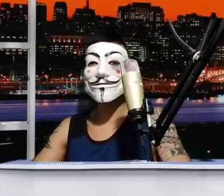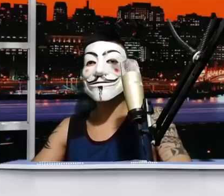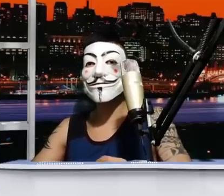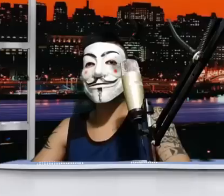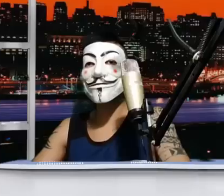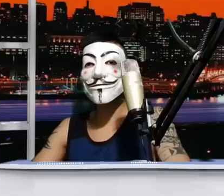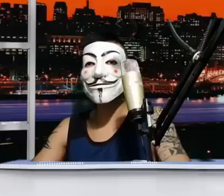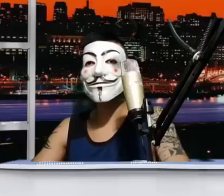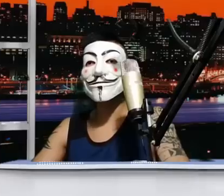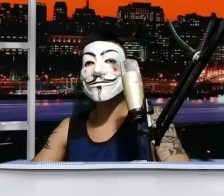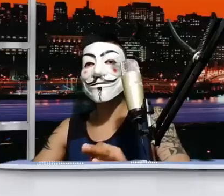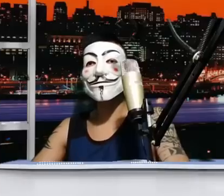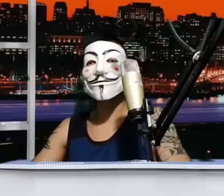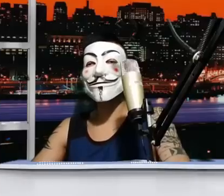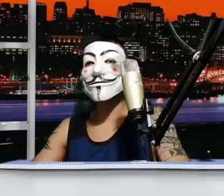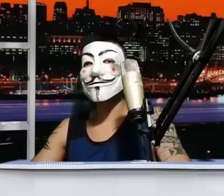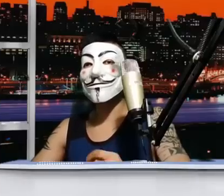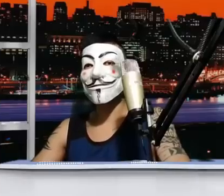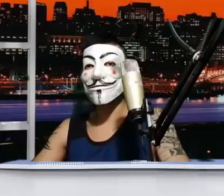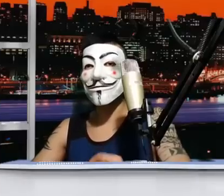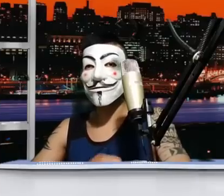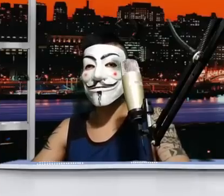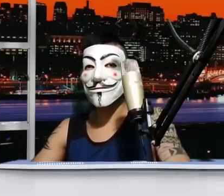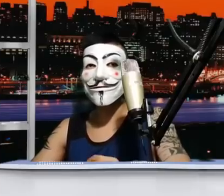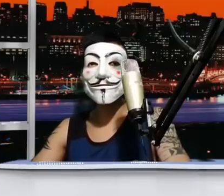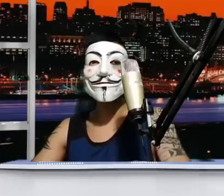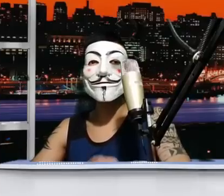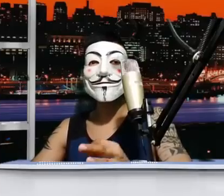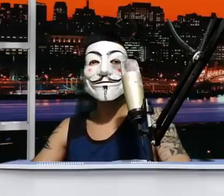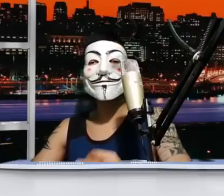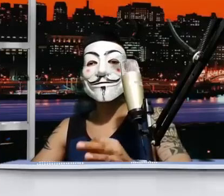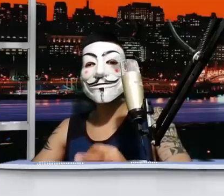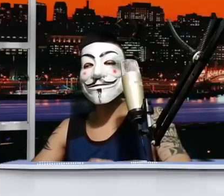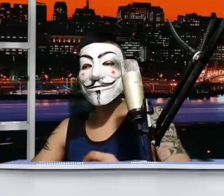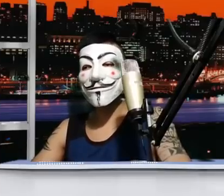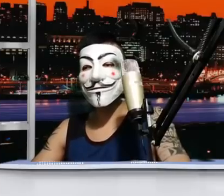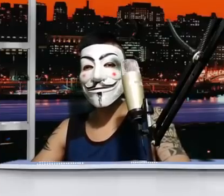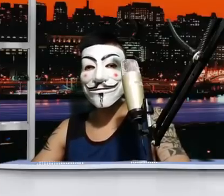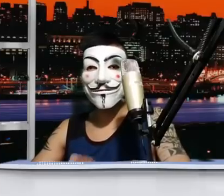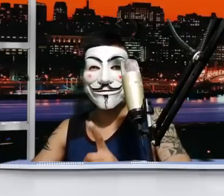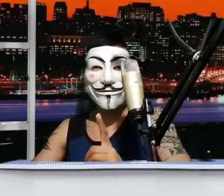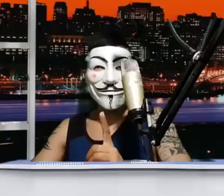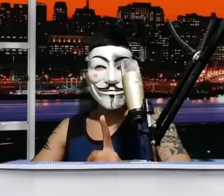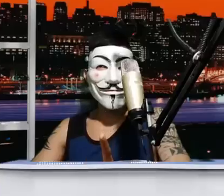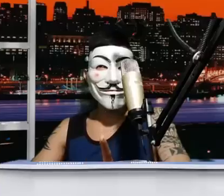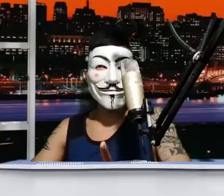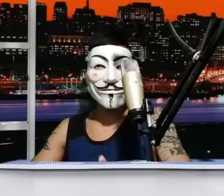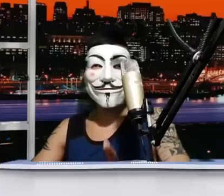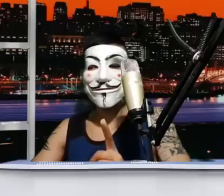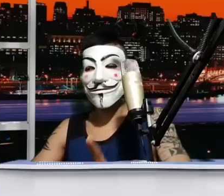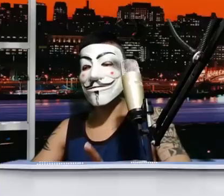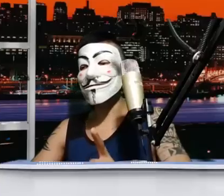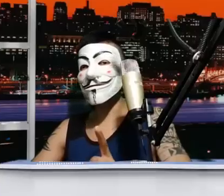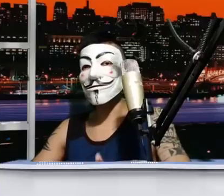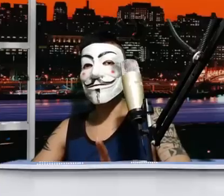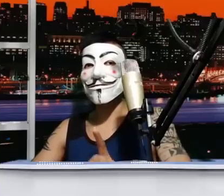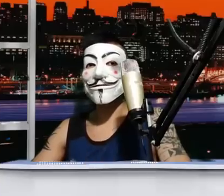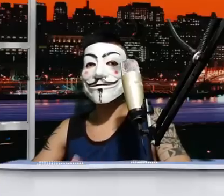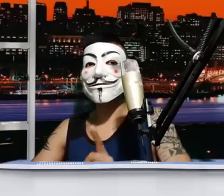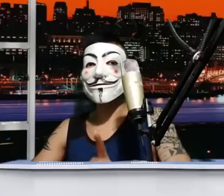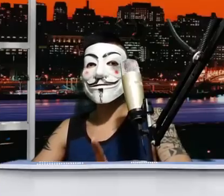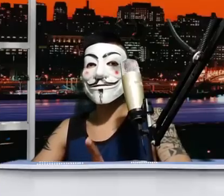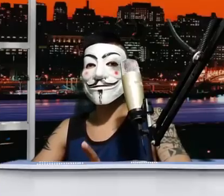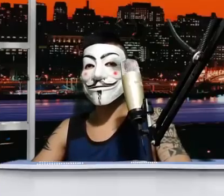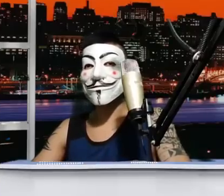puesto en peligro su dignidad y también la de toda su familia, y que él tiene miedo que los troles en algún momento